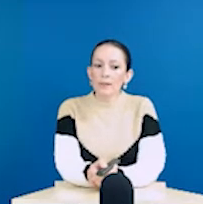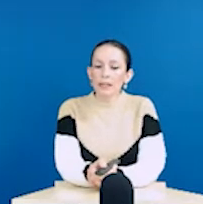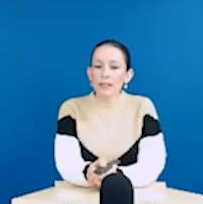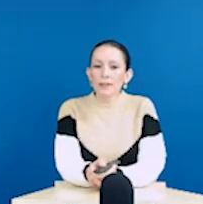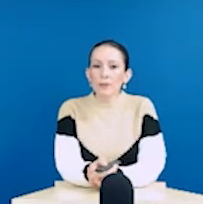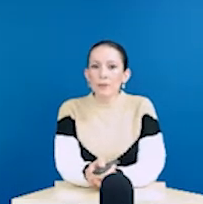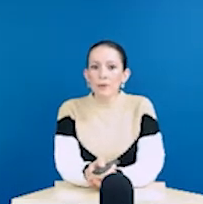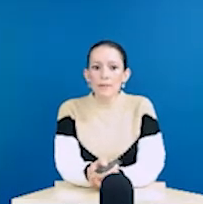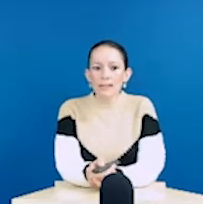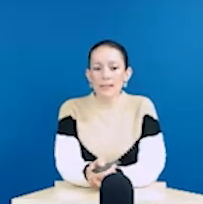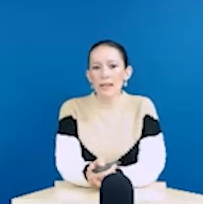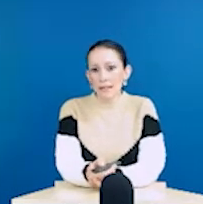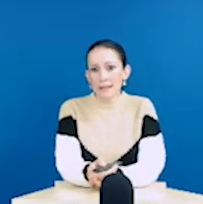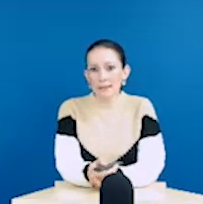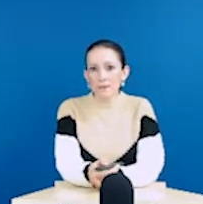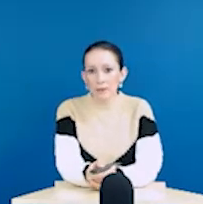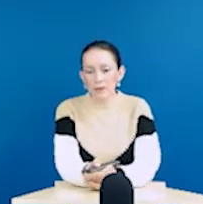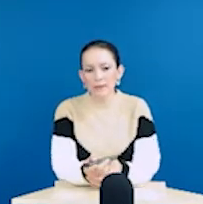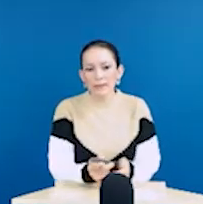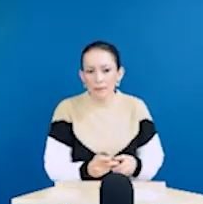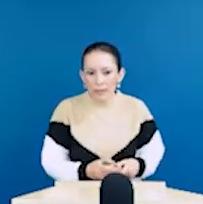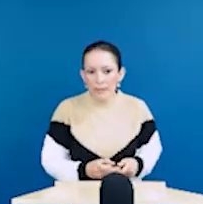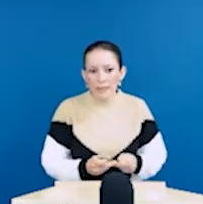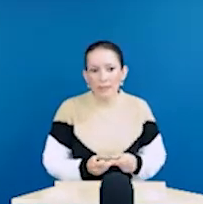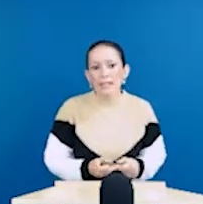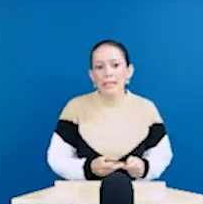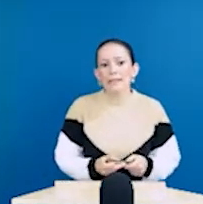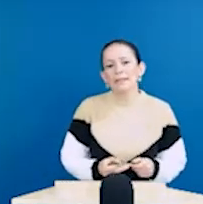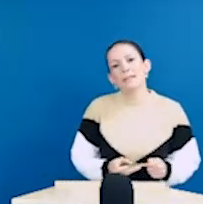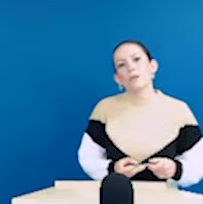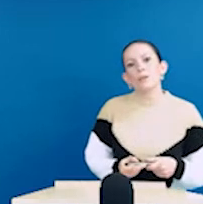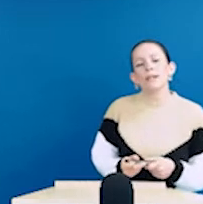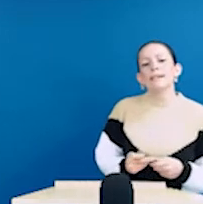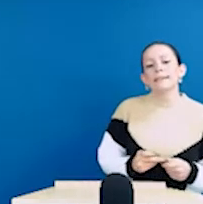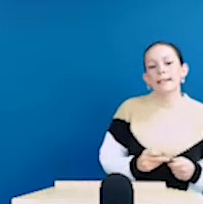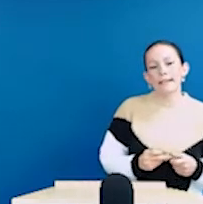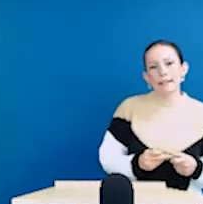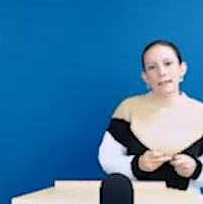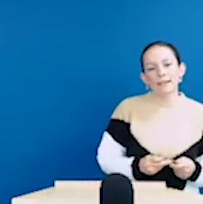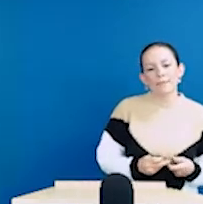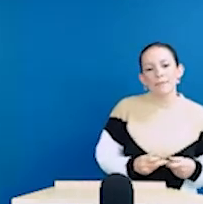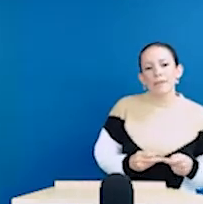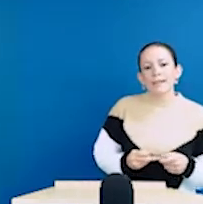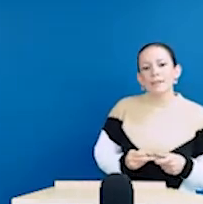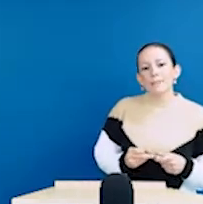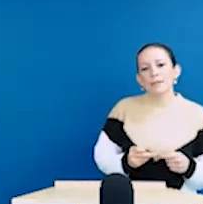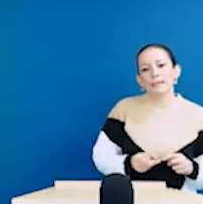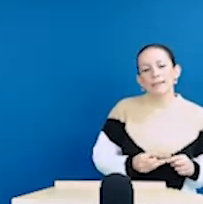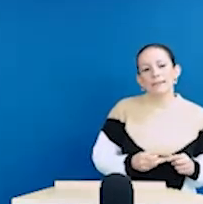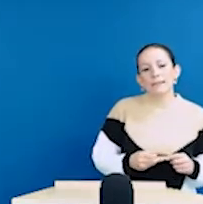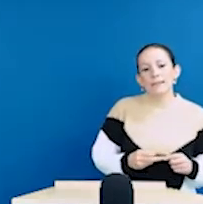y adicional a eso tiene una manilla de alergias. En Fundación Santa Fe la manilla de alergias es de color naranja.